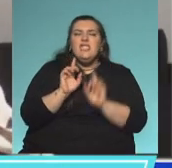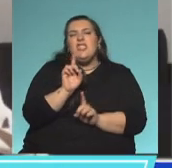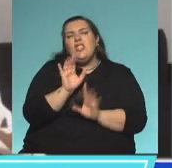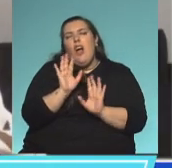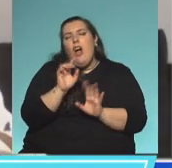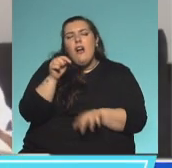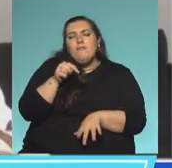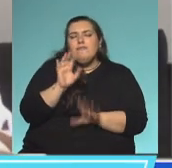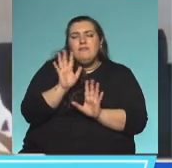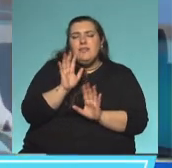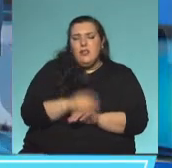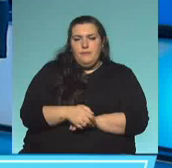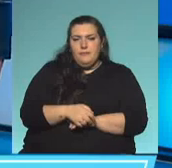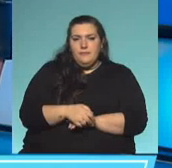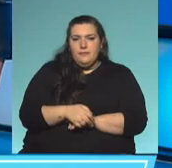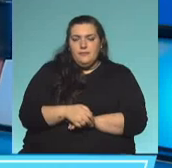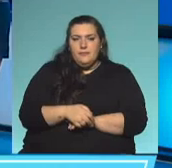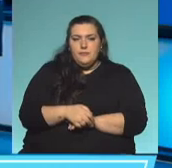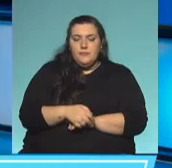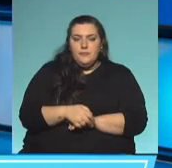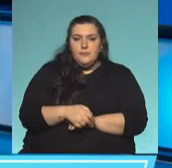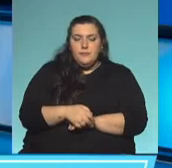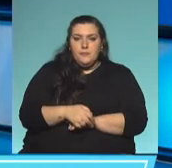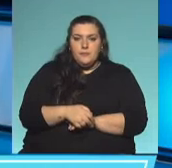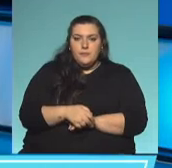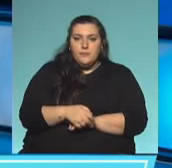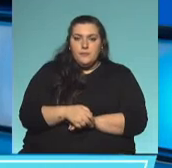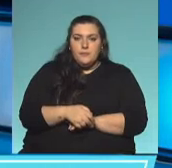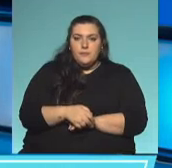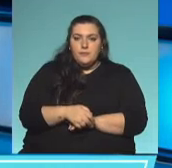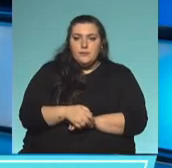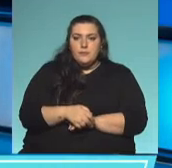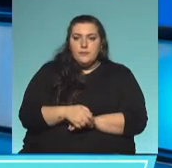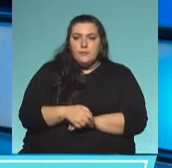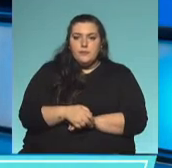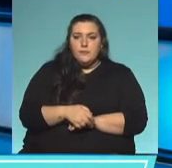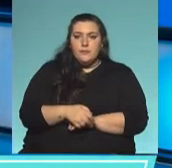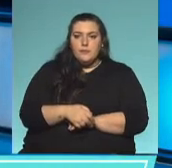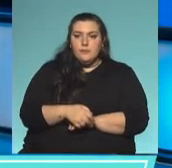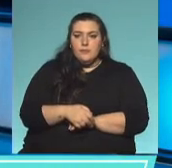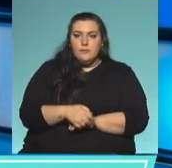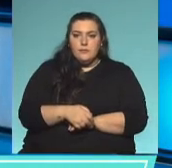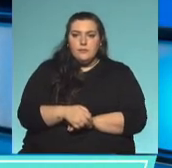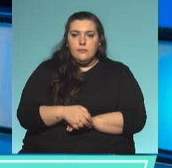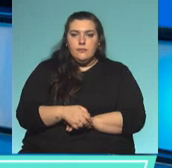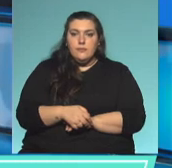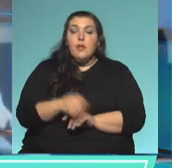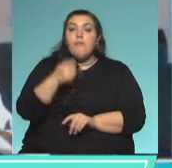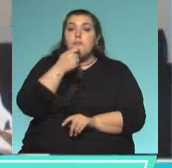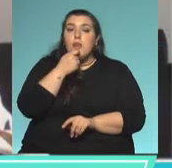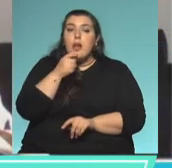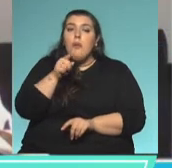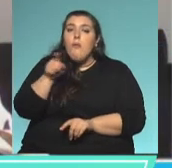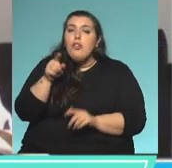locura. Milly, recién te preguntaba Sofi, referente a si tenés algún ejemplo a seguir,